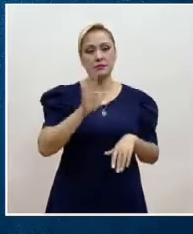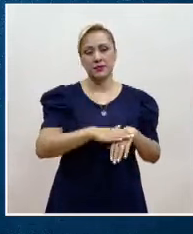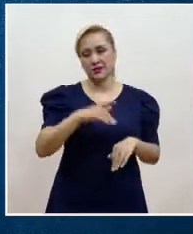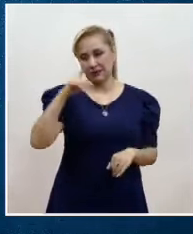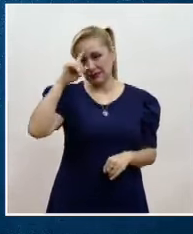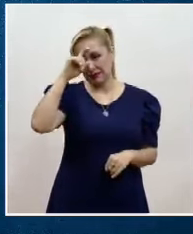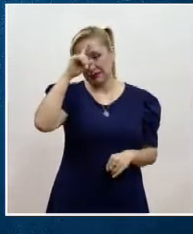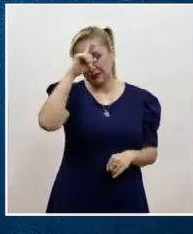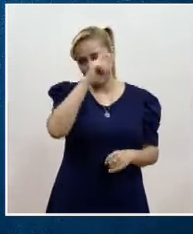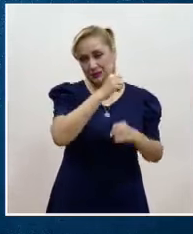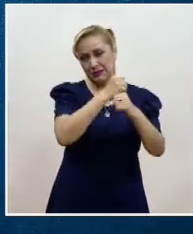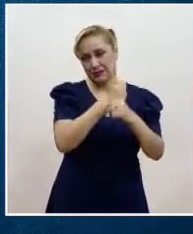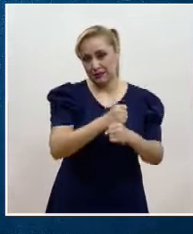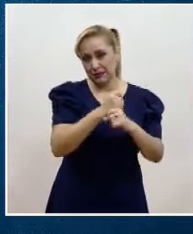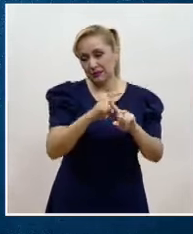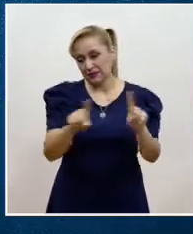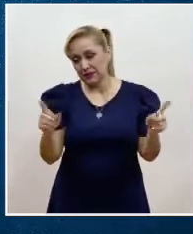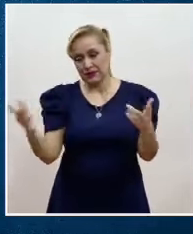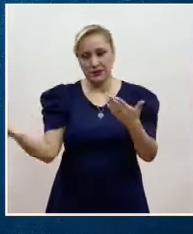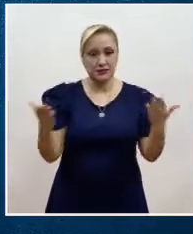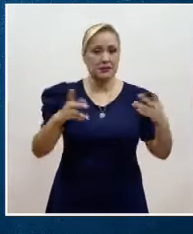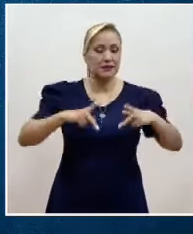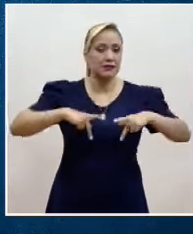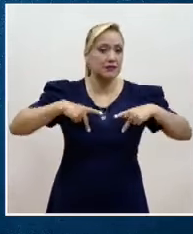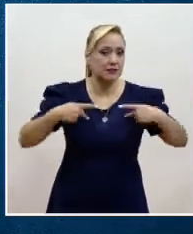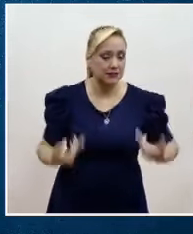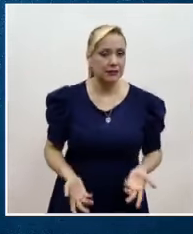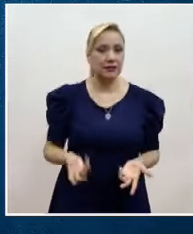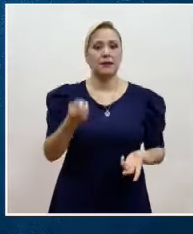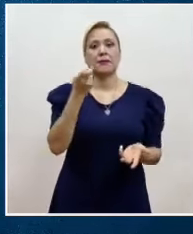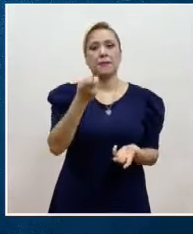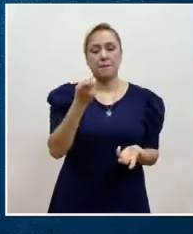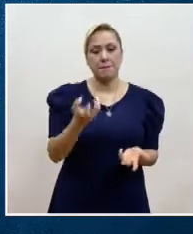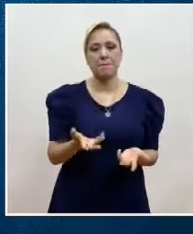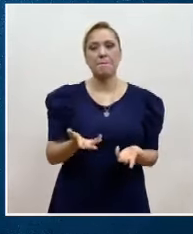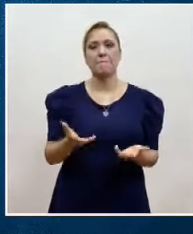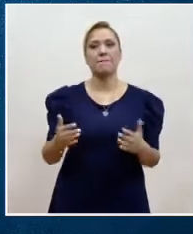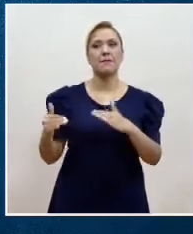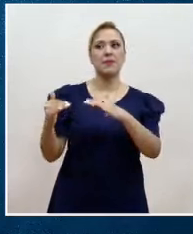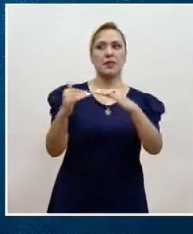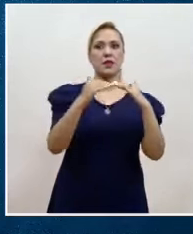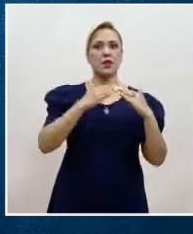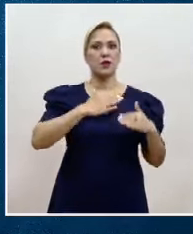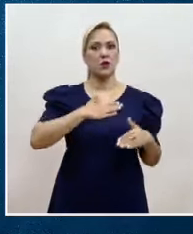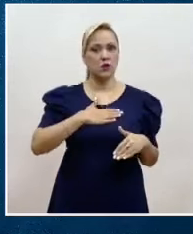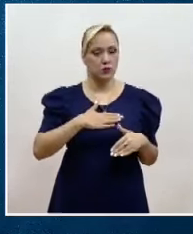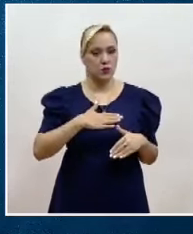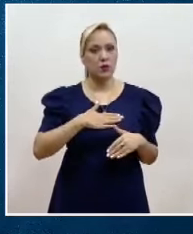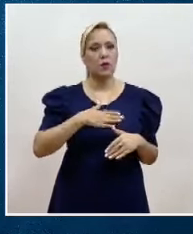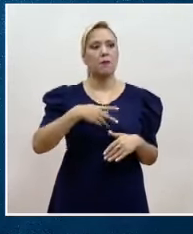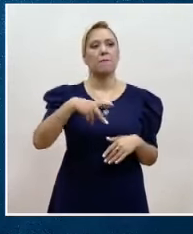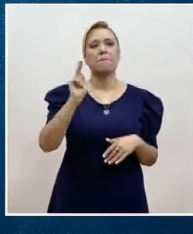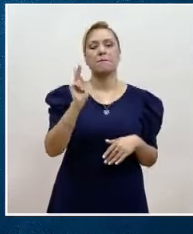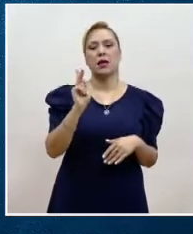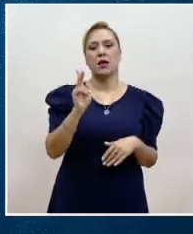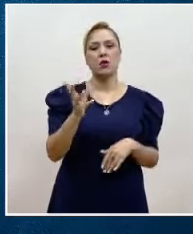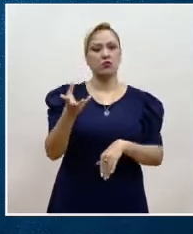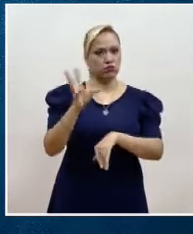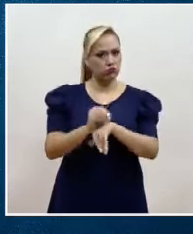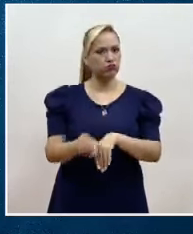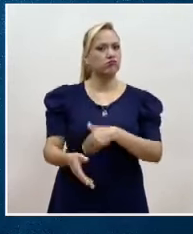tienen características distintas de usabilidad. Entonces, democratiza creo que de manera directa al